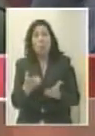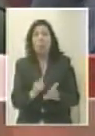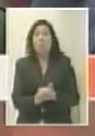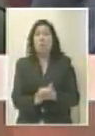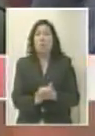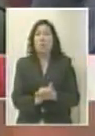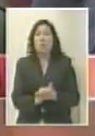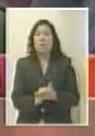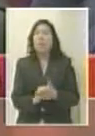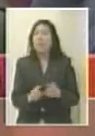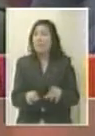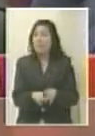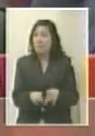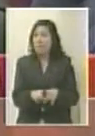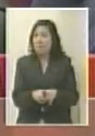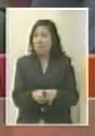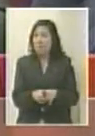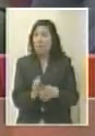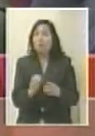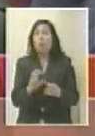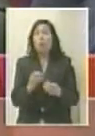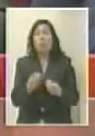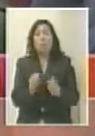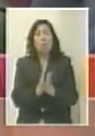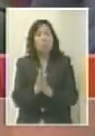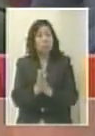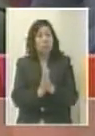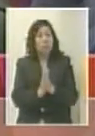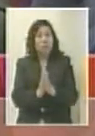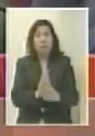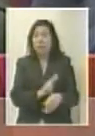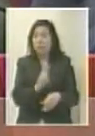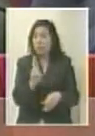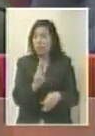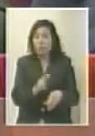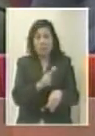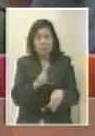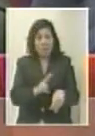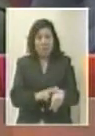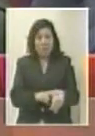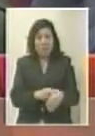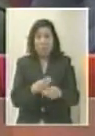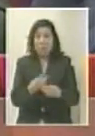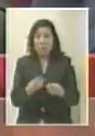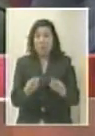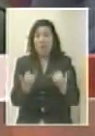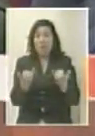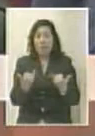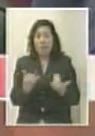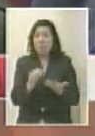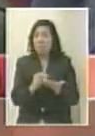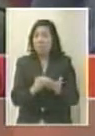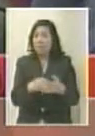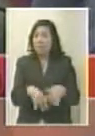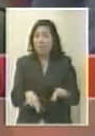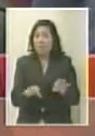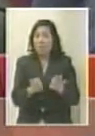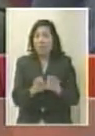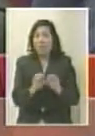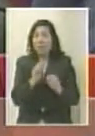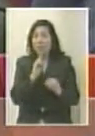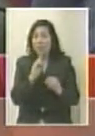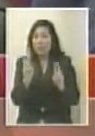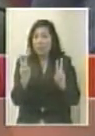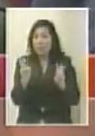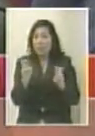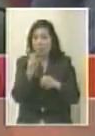OBMs. También está todo el tema de aprovechamiento de los recursos naturales, sobre el cual es una materia hoy día fundamental. Está el